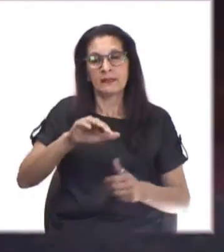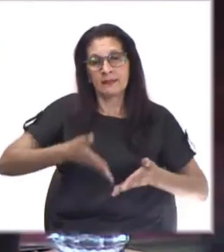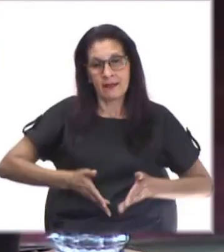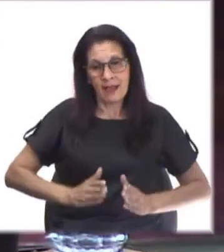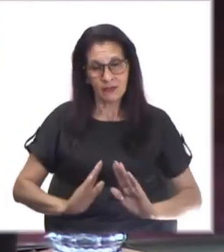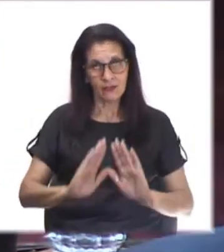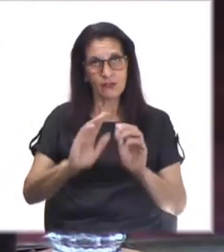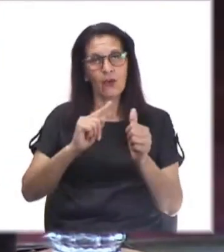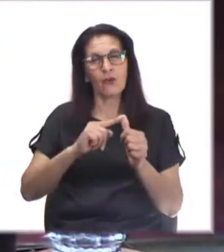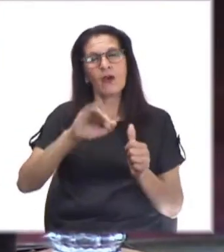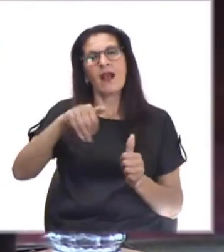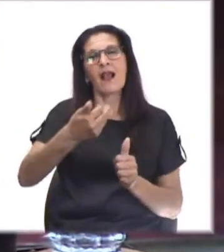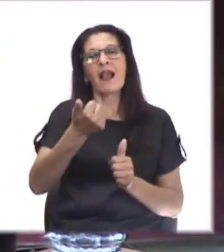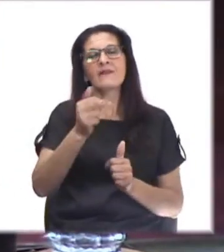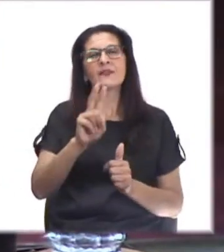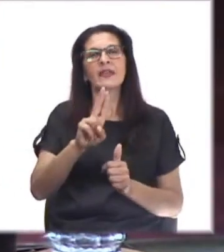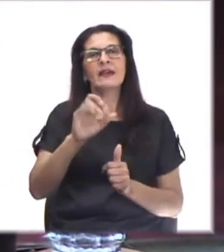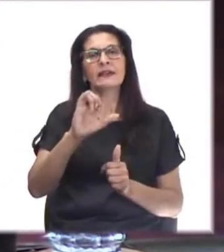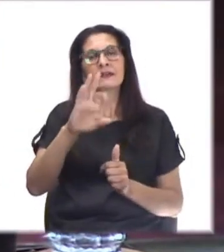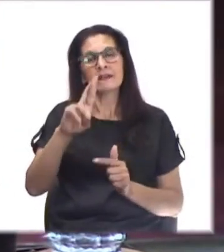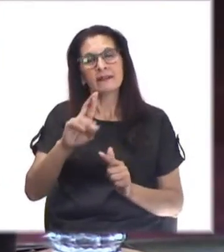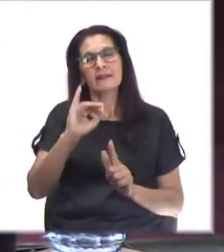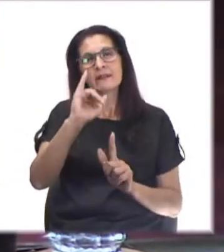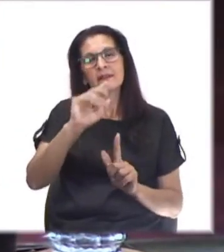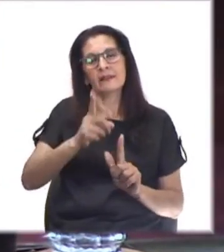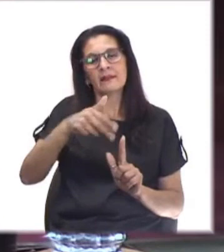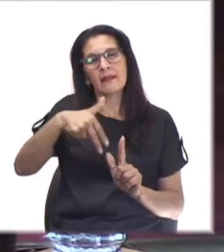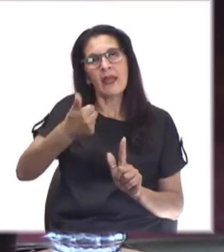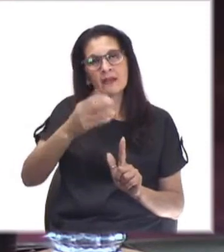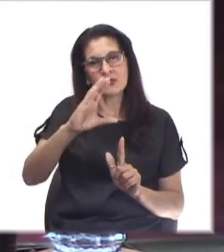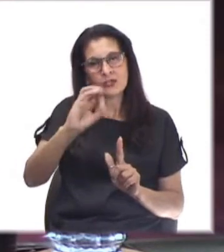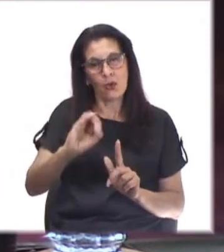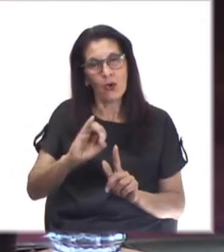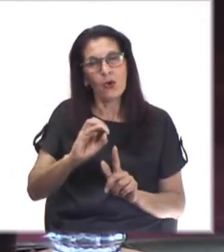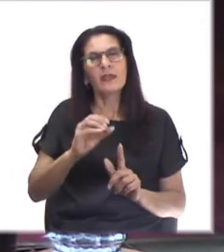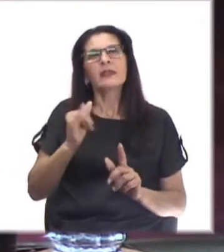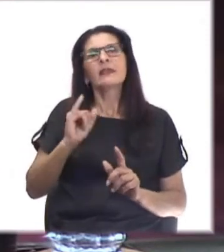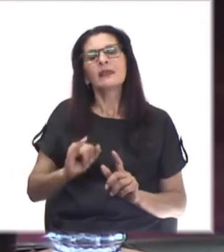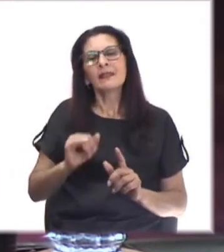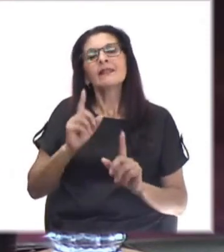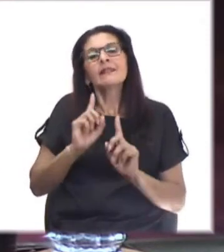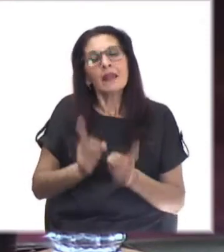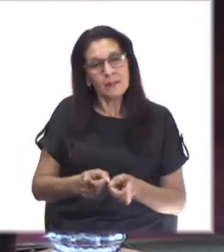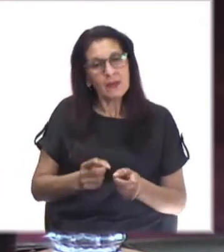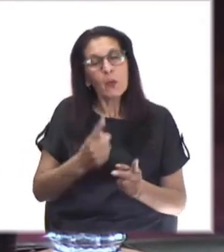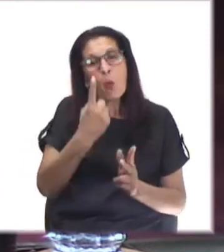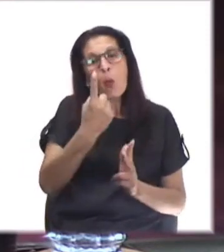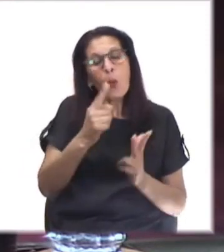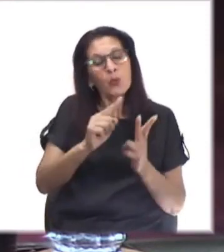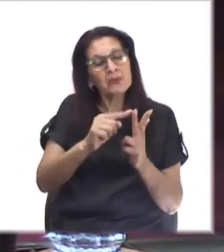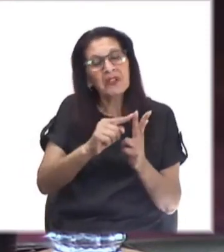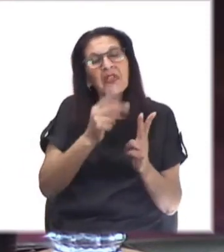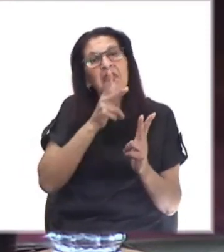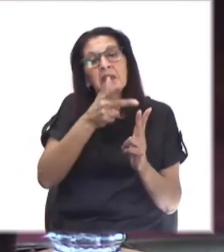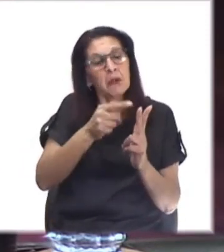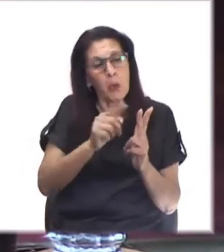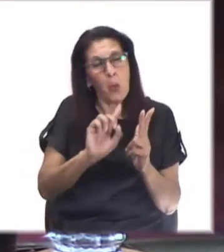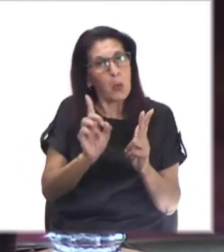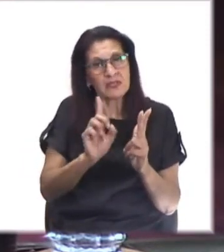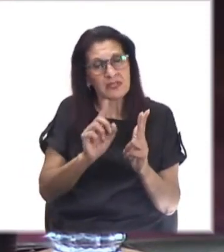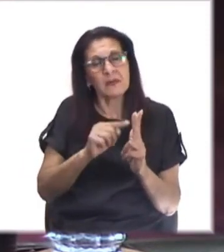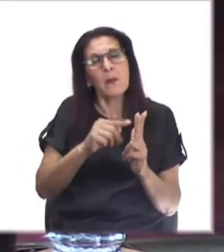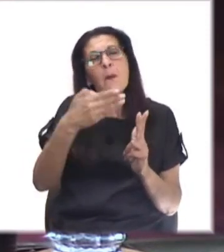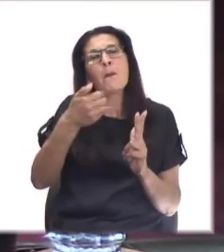e Ignacio. Y además criaron, como decía María Auxiliadora, a un hijo del corazón, Fabián